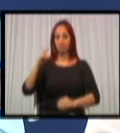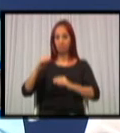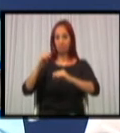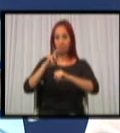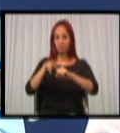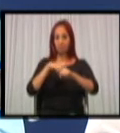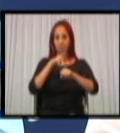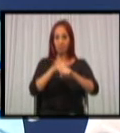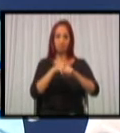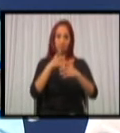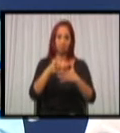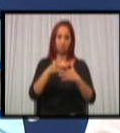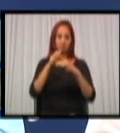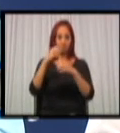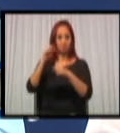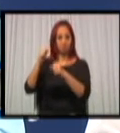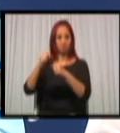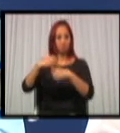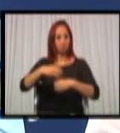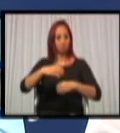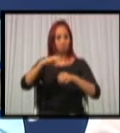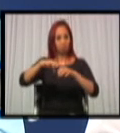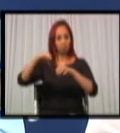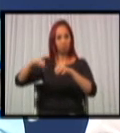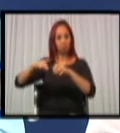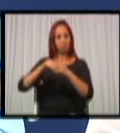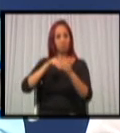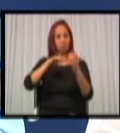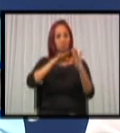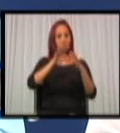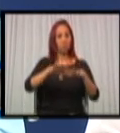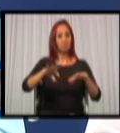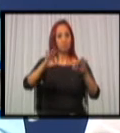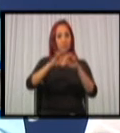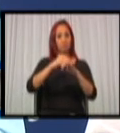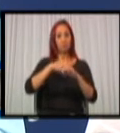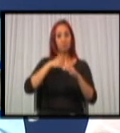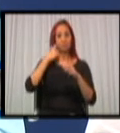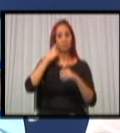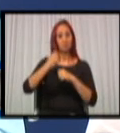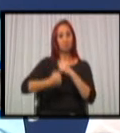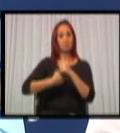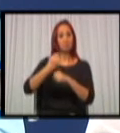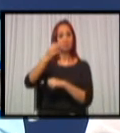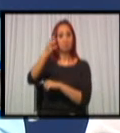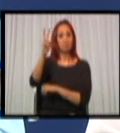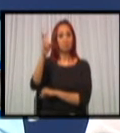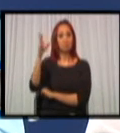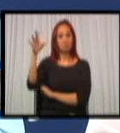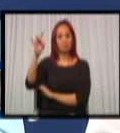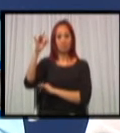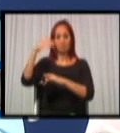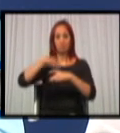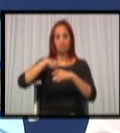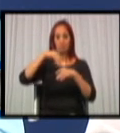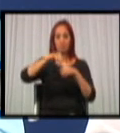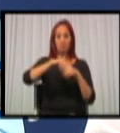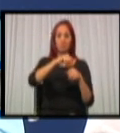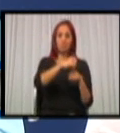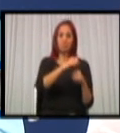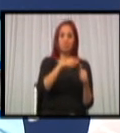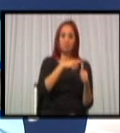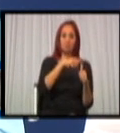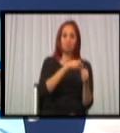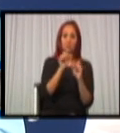nacional, dentro de las mejores municipalidades. Tenemos un reto importante, que es para el año 2018 estar entre las 10 primeras